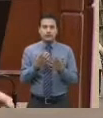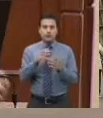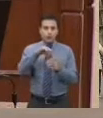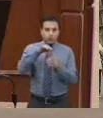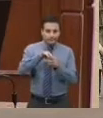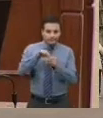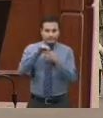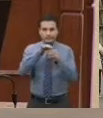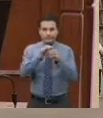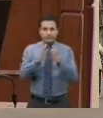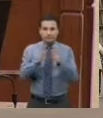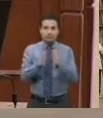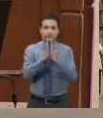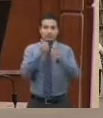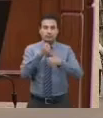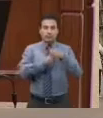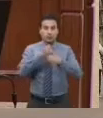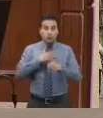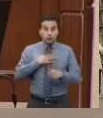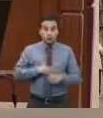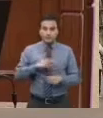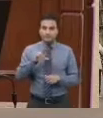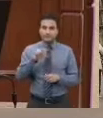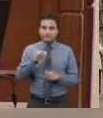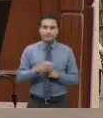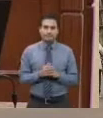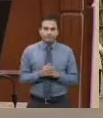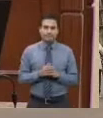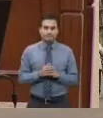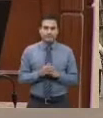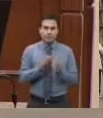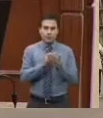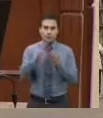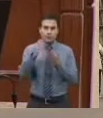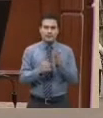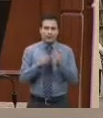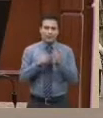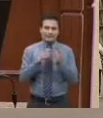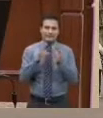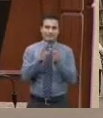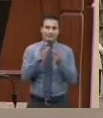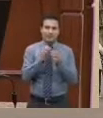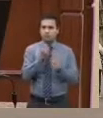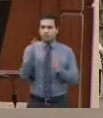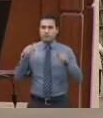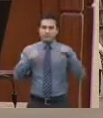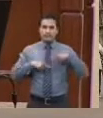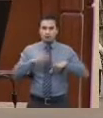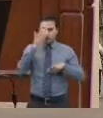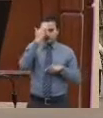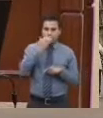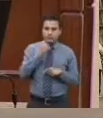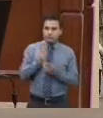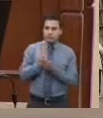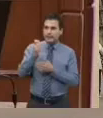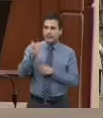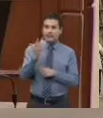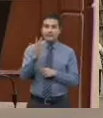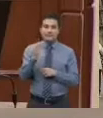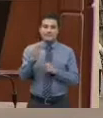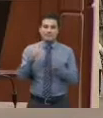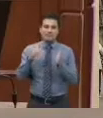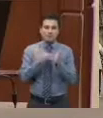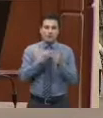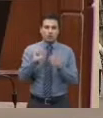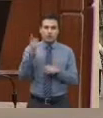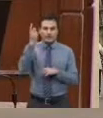En el proyecto se cuantifica cada mención de los influencers en $10,000, lo que se traduce en una multa cercana